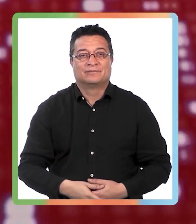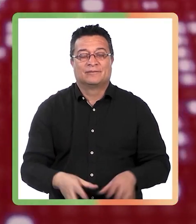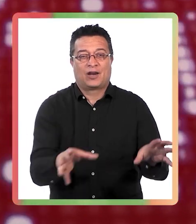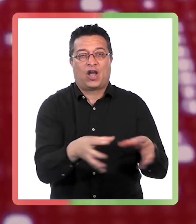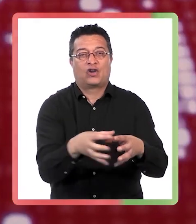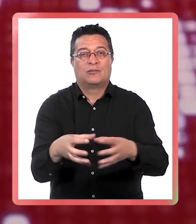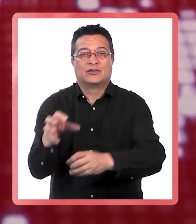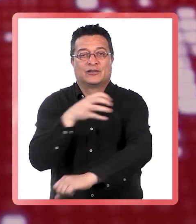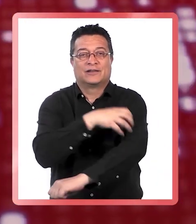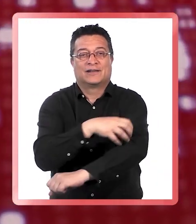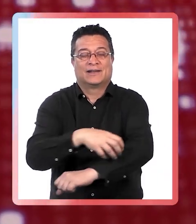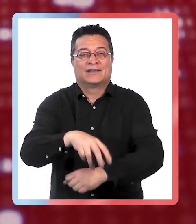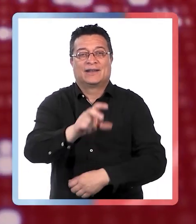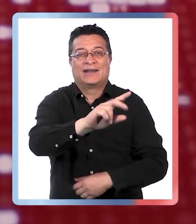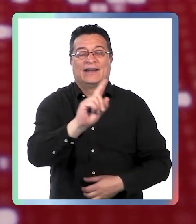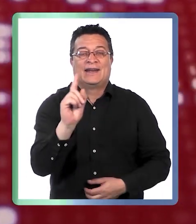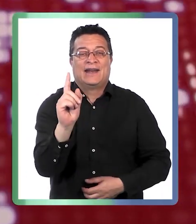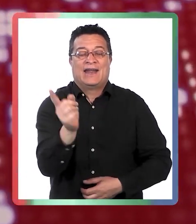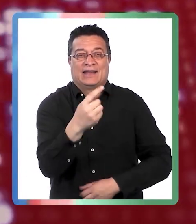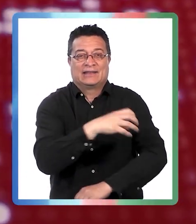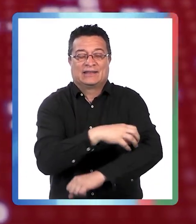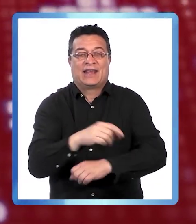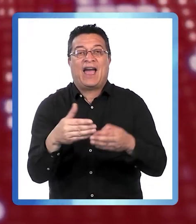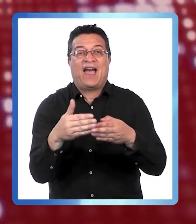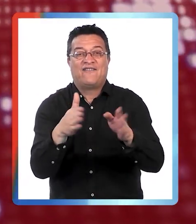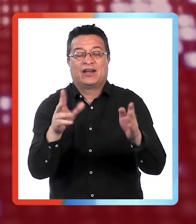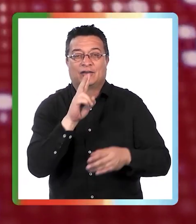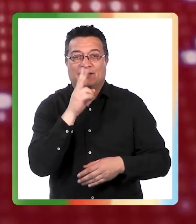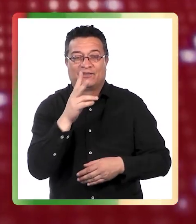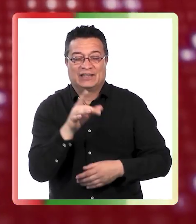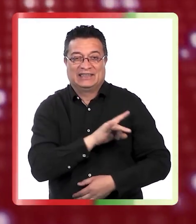Asociación Regional de Canales de Televisión de Señal Abierta